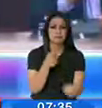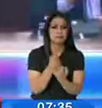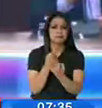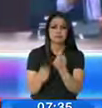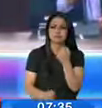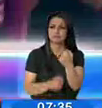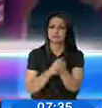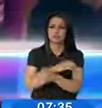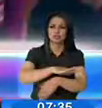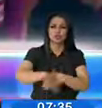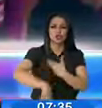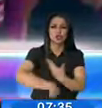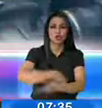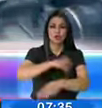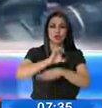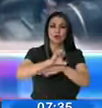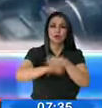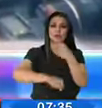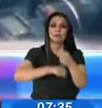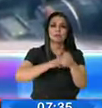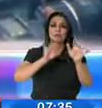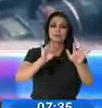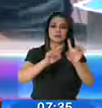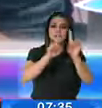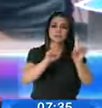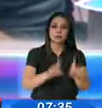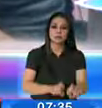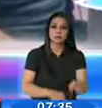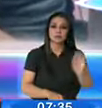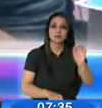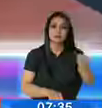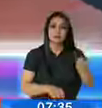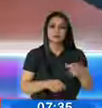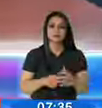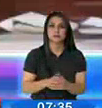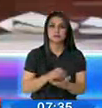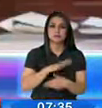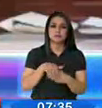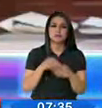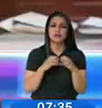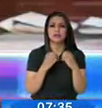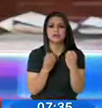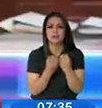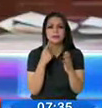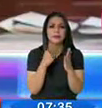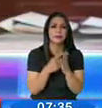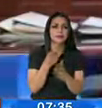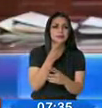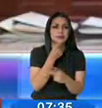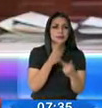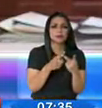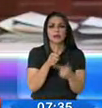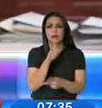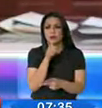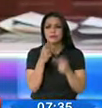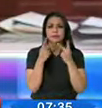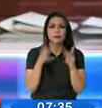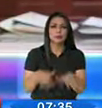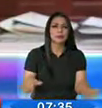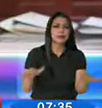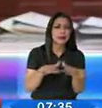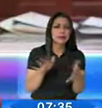a favor de las 7 preguntas. Todas las organizaciones en desayunos, almuerzos populares, en los recintos,